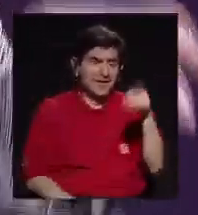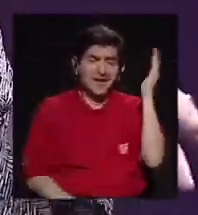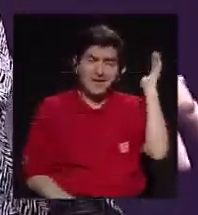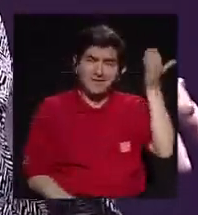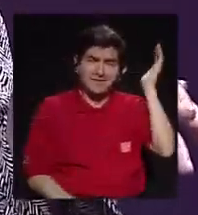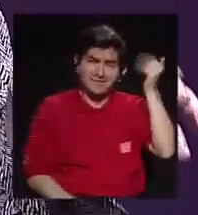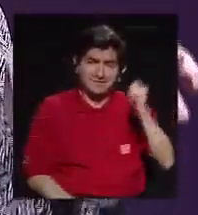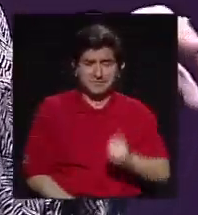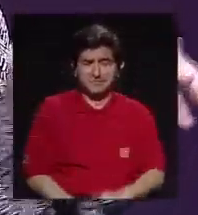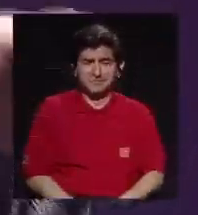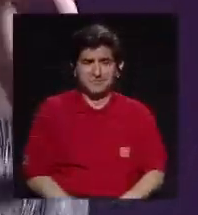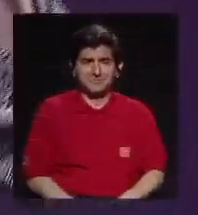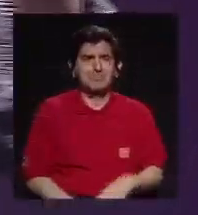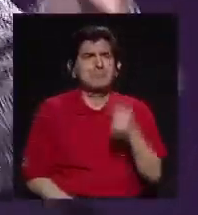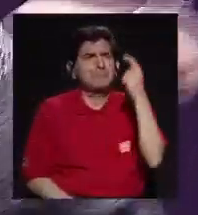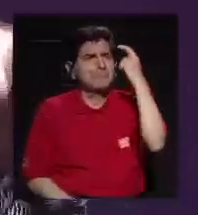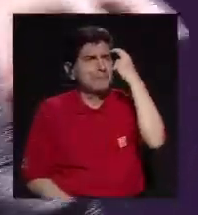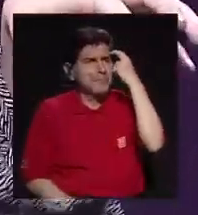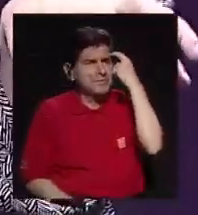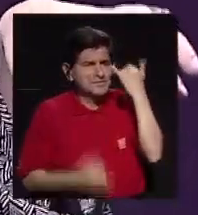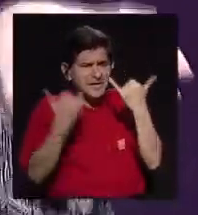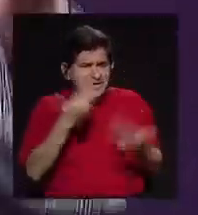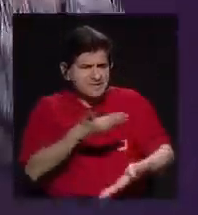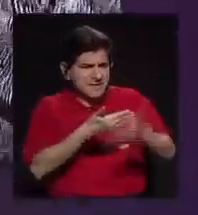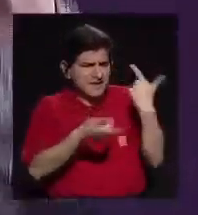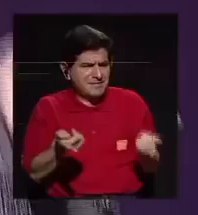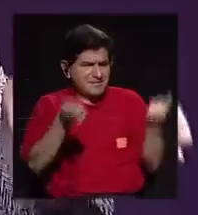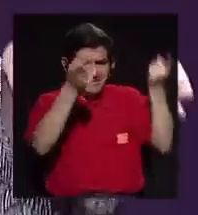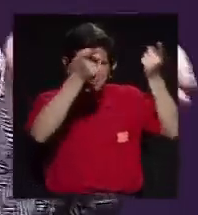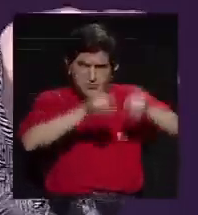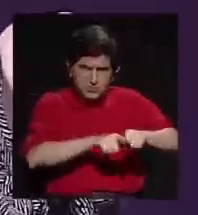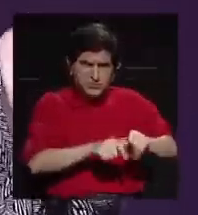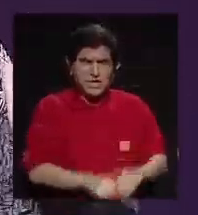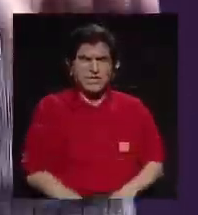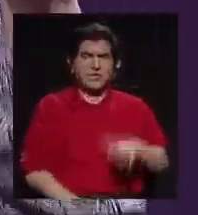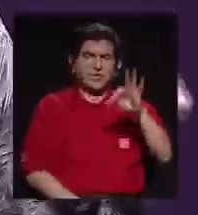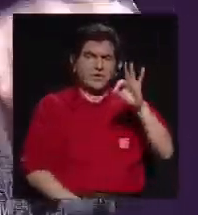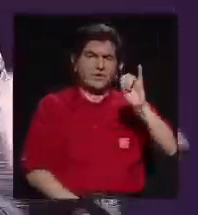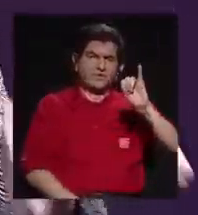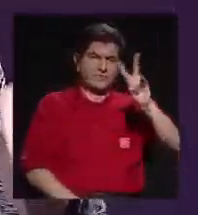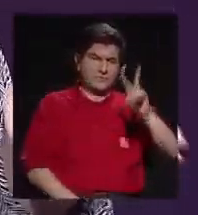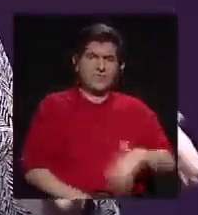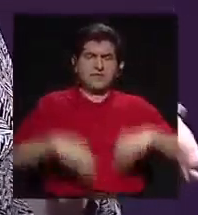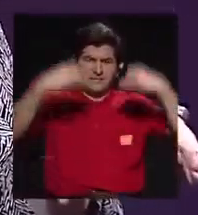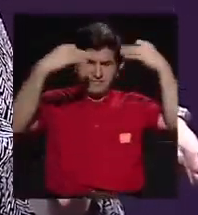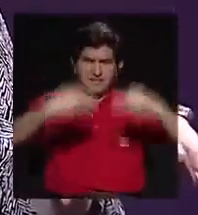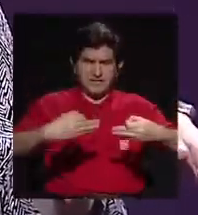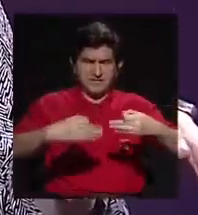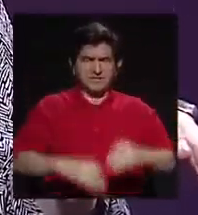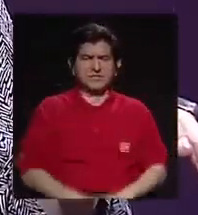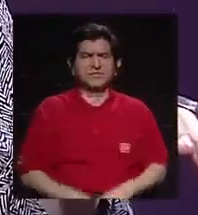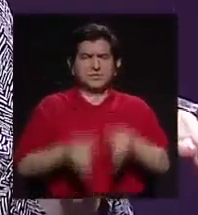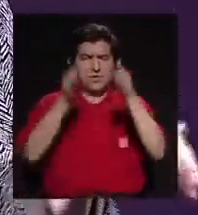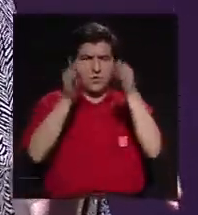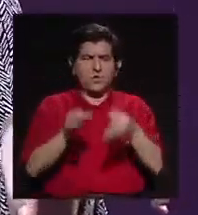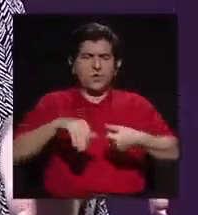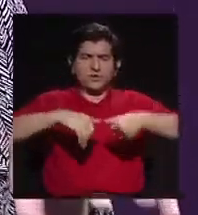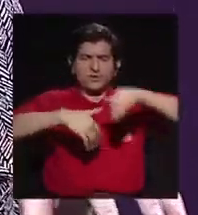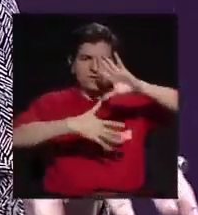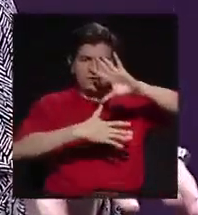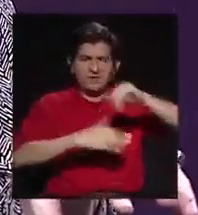discurso, con lo que ya había sucedido de fecundación in vitro, la sentencia de fecundación in vitro de la Corte